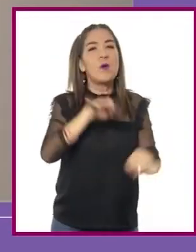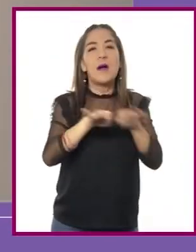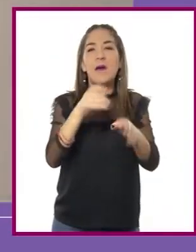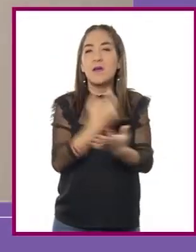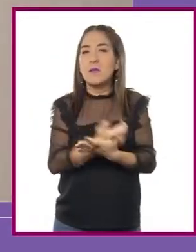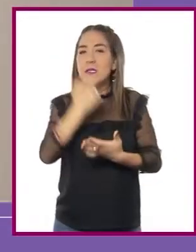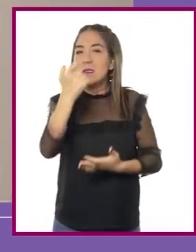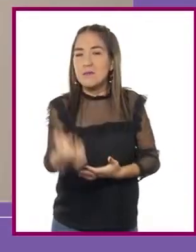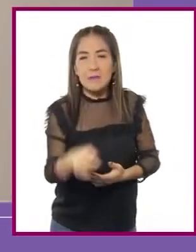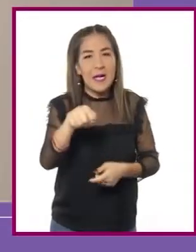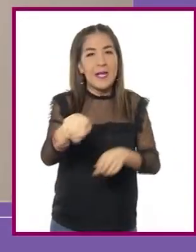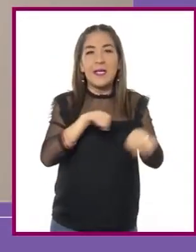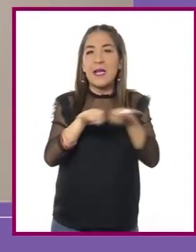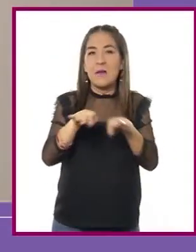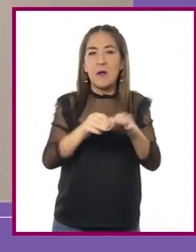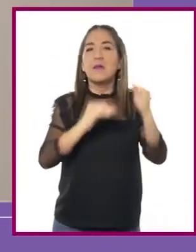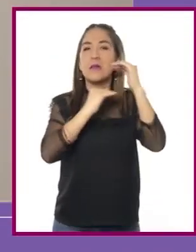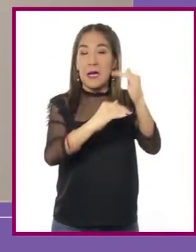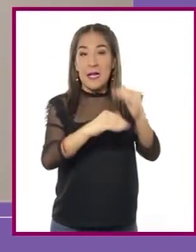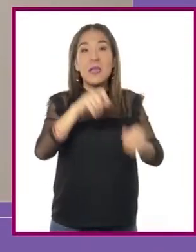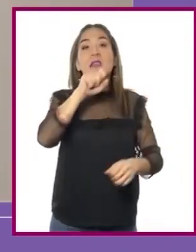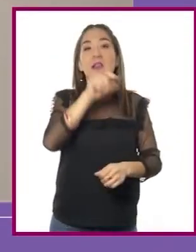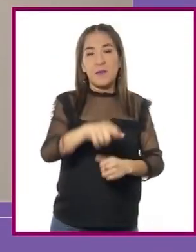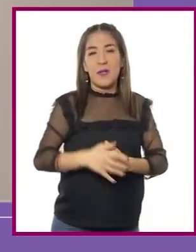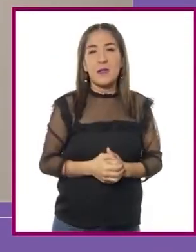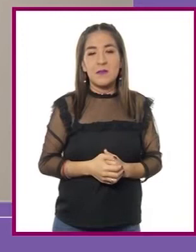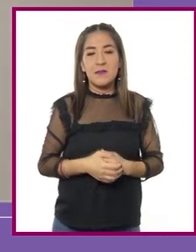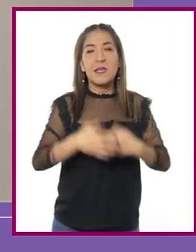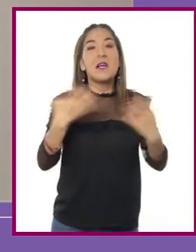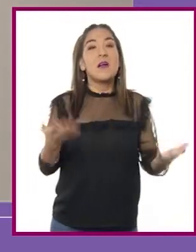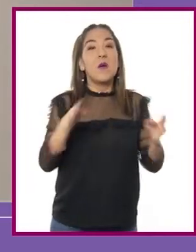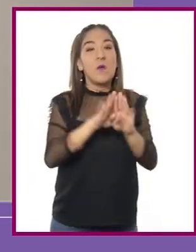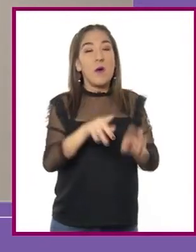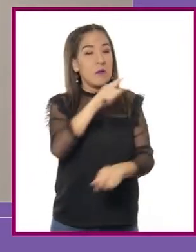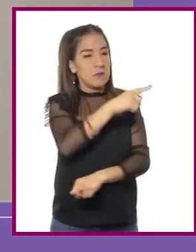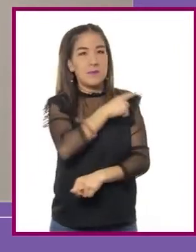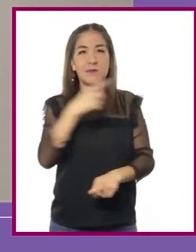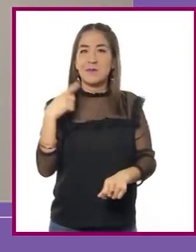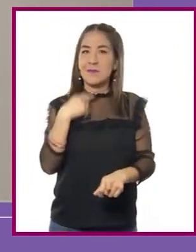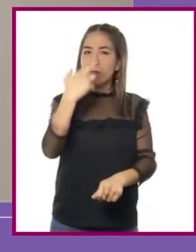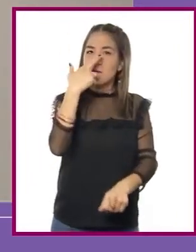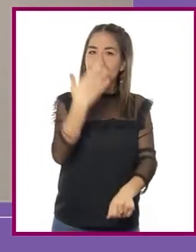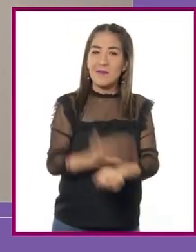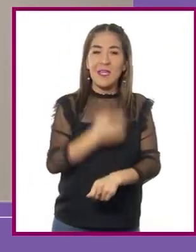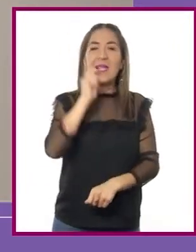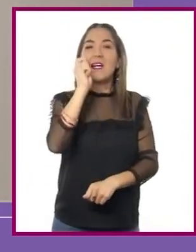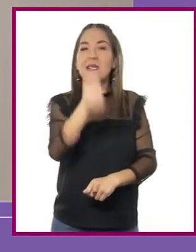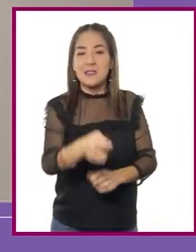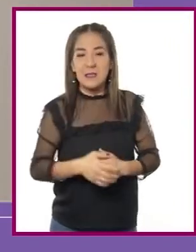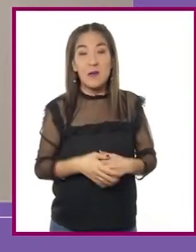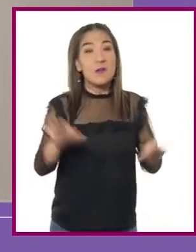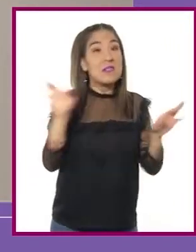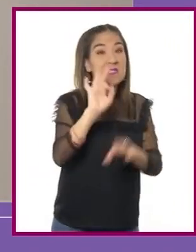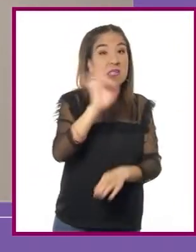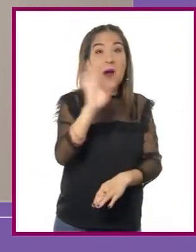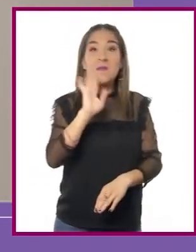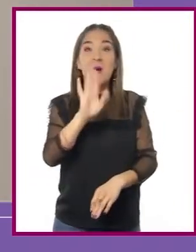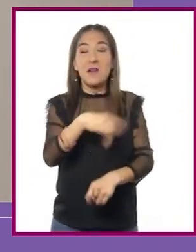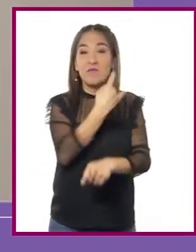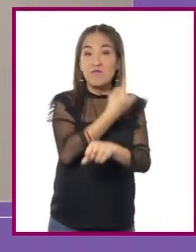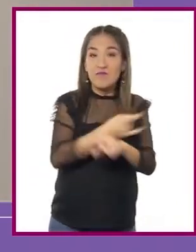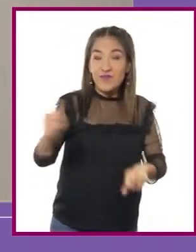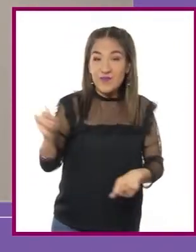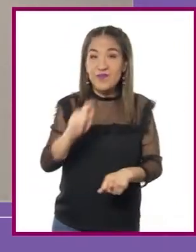trabajo específico, aunque eso no les exime de responsabilidades por los actos u omisiones en caso